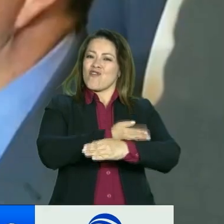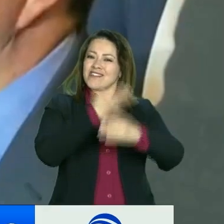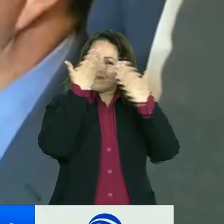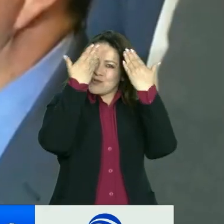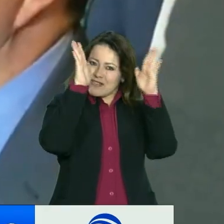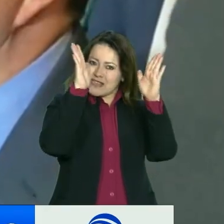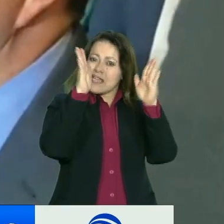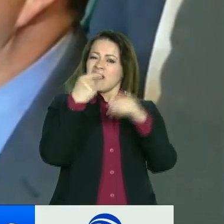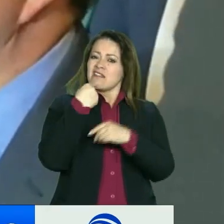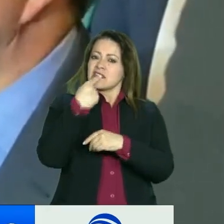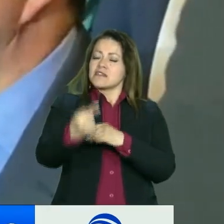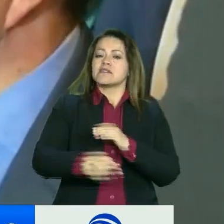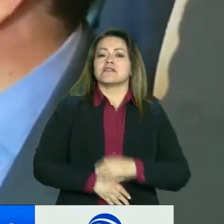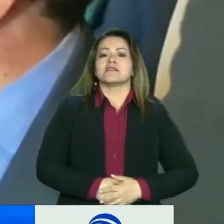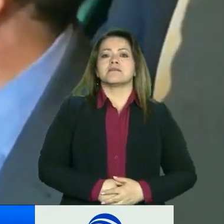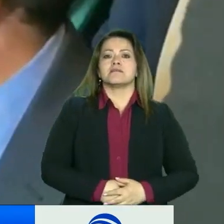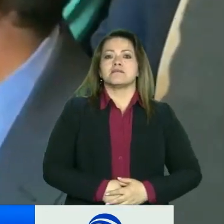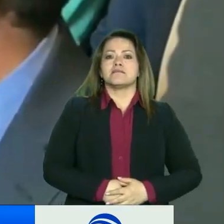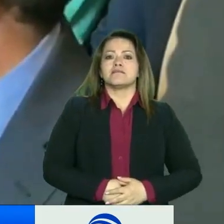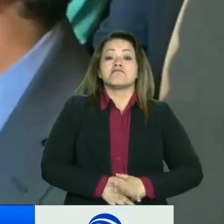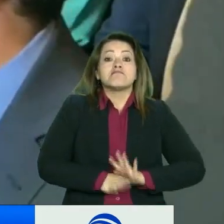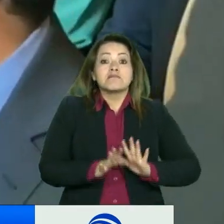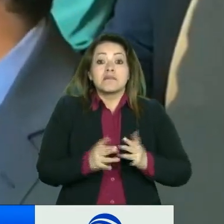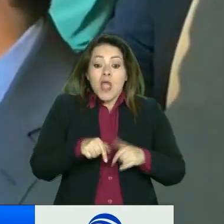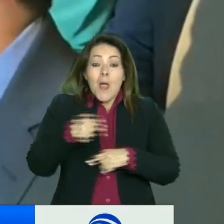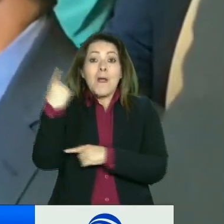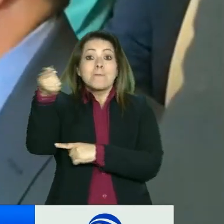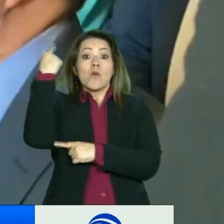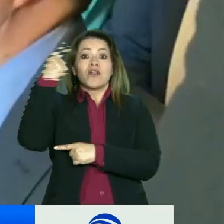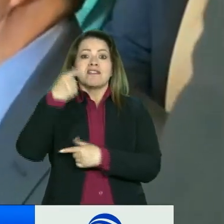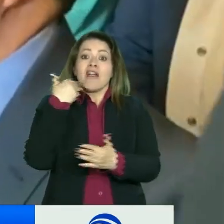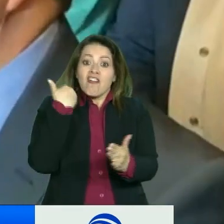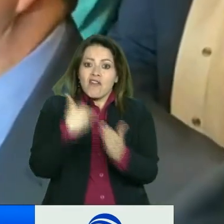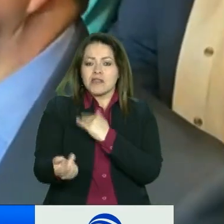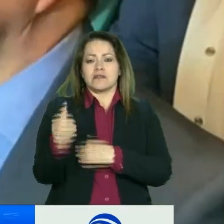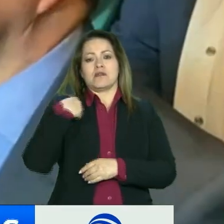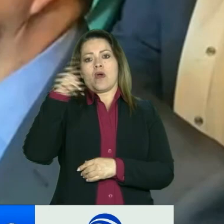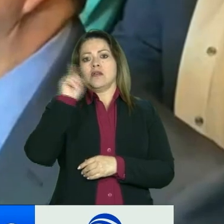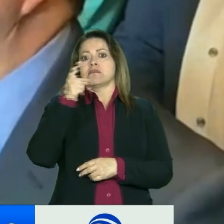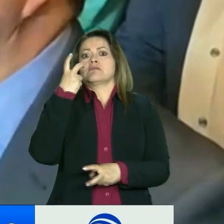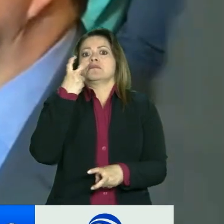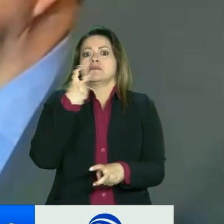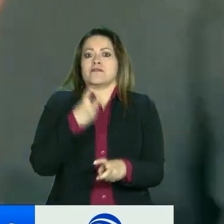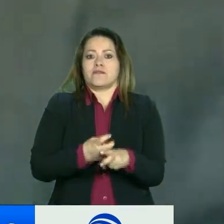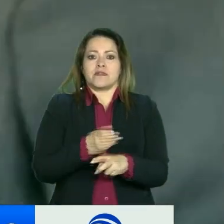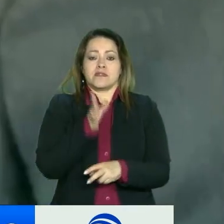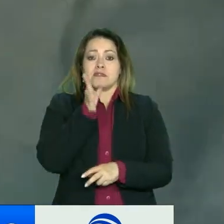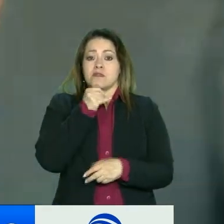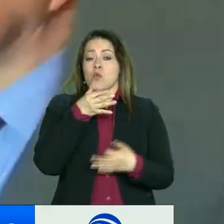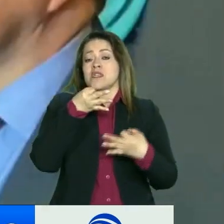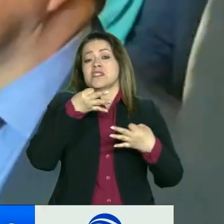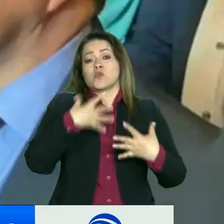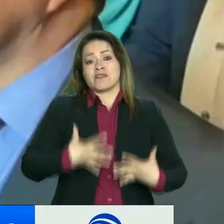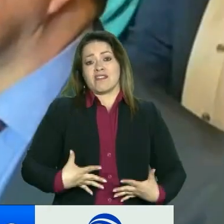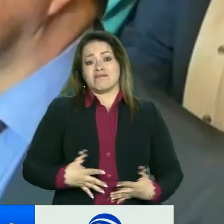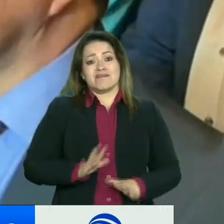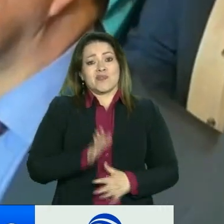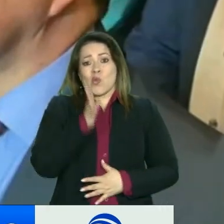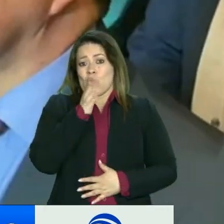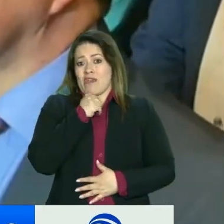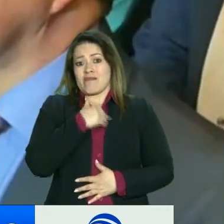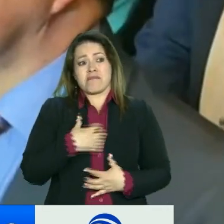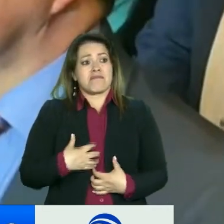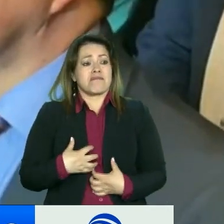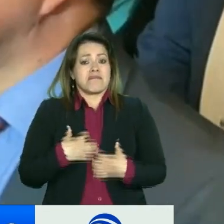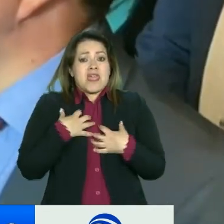intimidaciones. Yo creo que no están dadas las condiciones para hacer política en el país. Hemos pedido seguridad para nuestros candidatos.